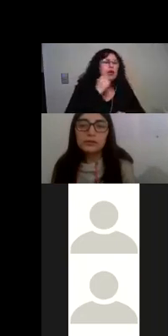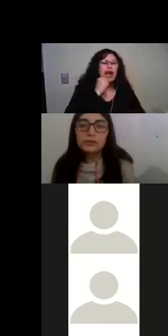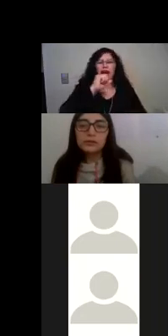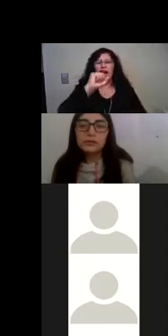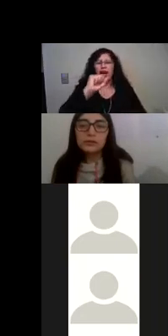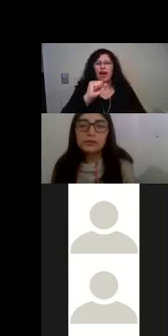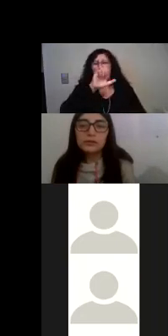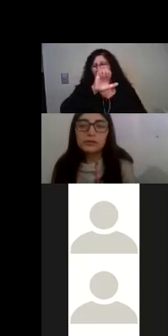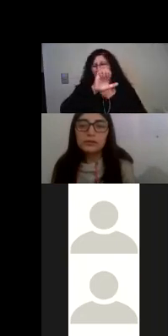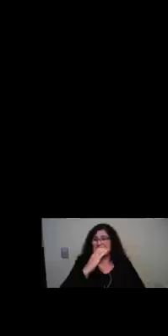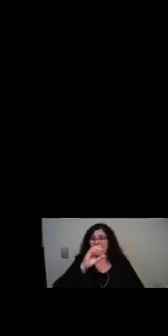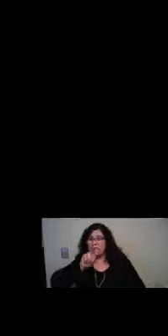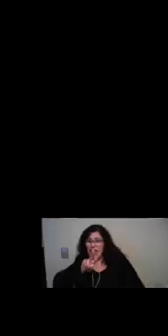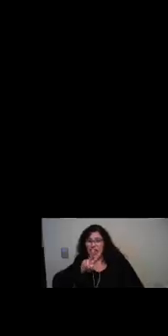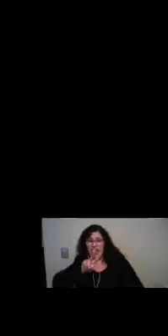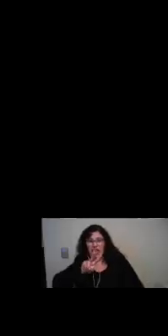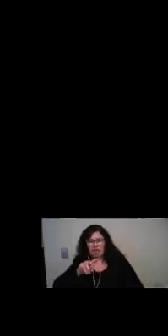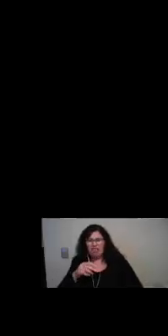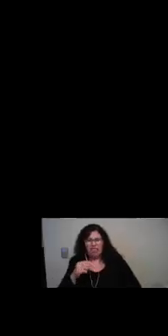abreviación. Pero dice,